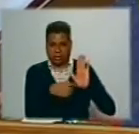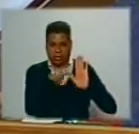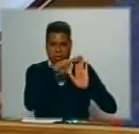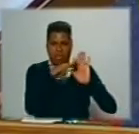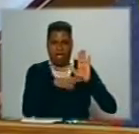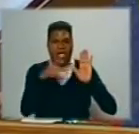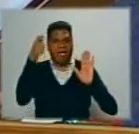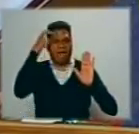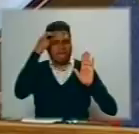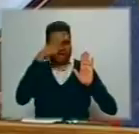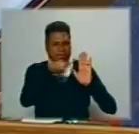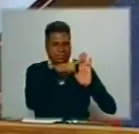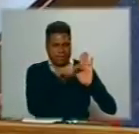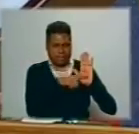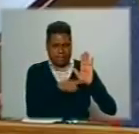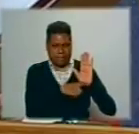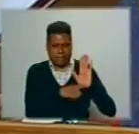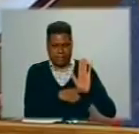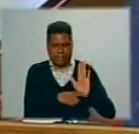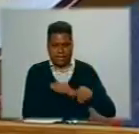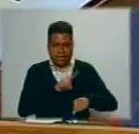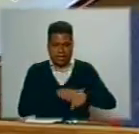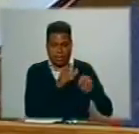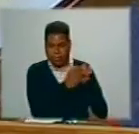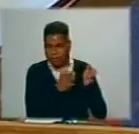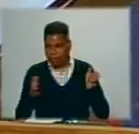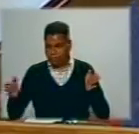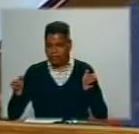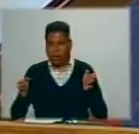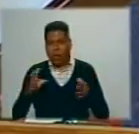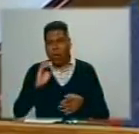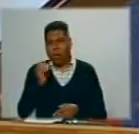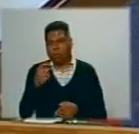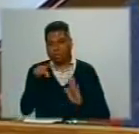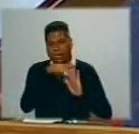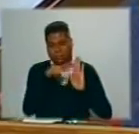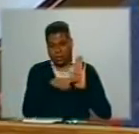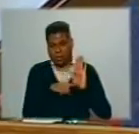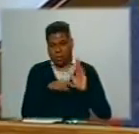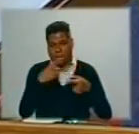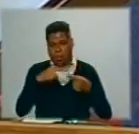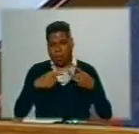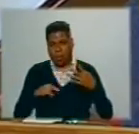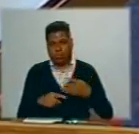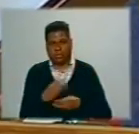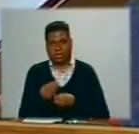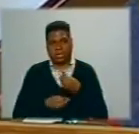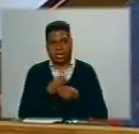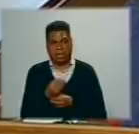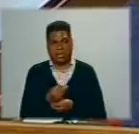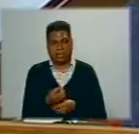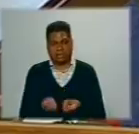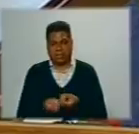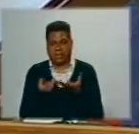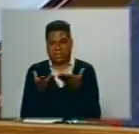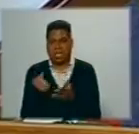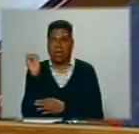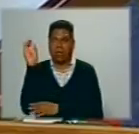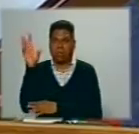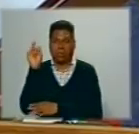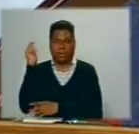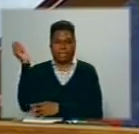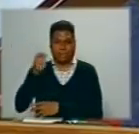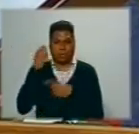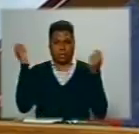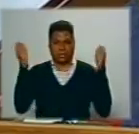condiciones, modalidades, garantías, reservas y demás circunstancias conforme a las cuales hayan sido ofrecidos, publicitados o convenidos